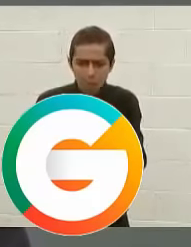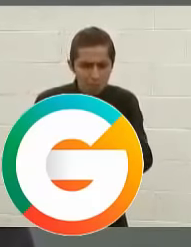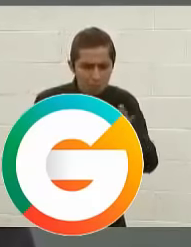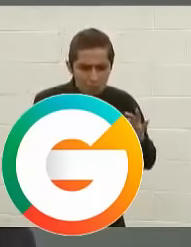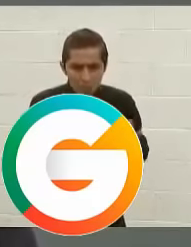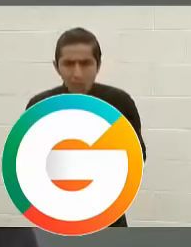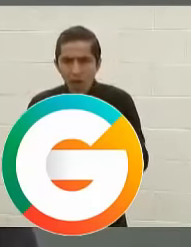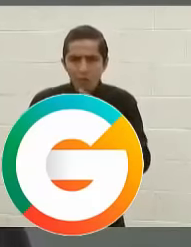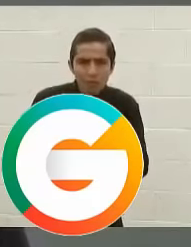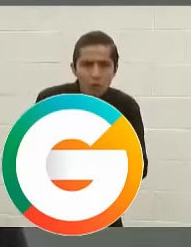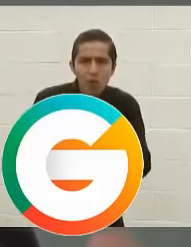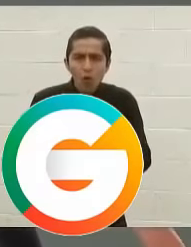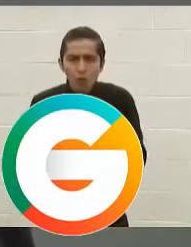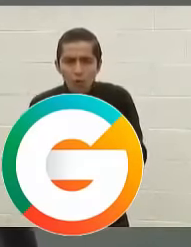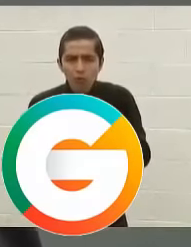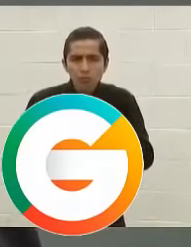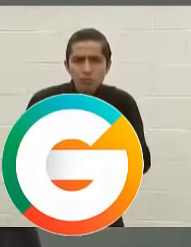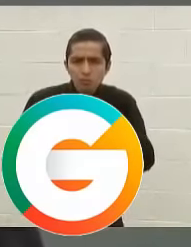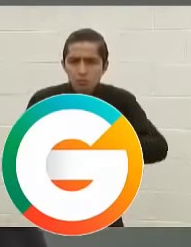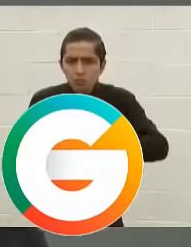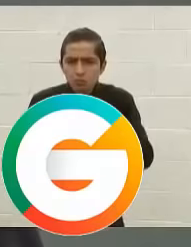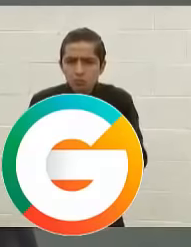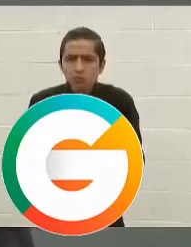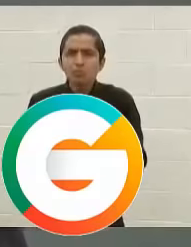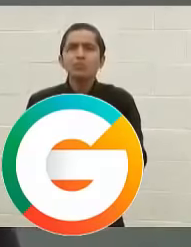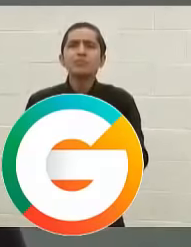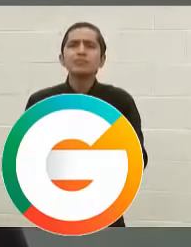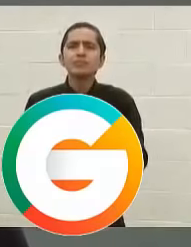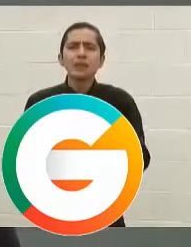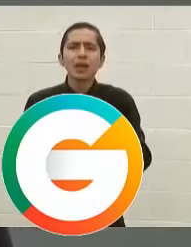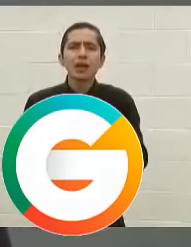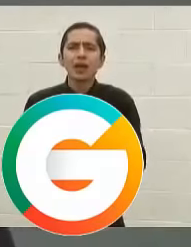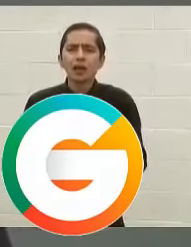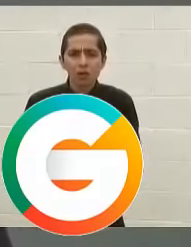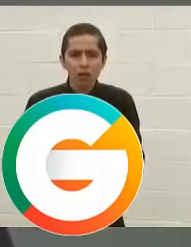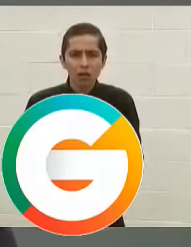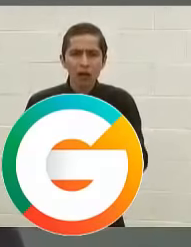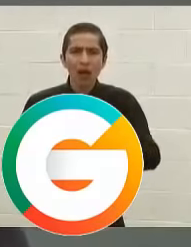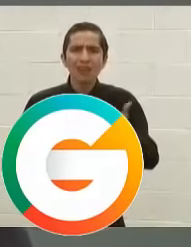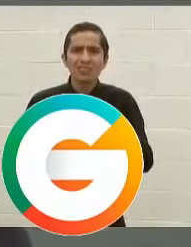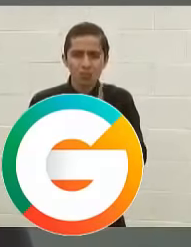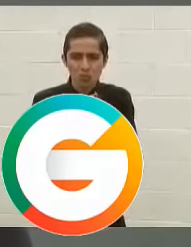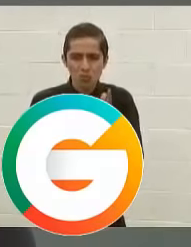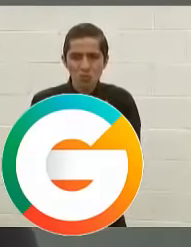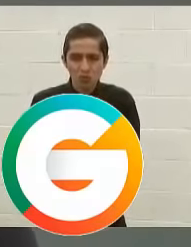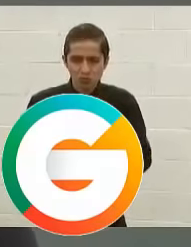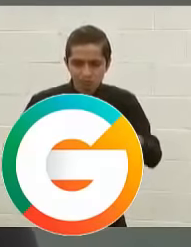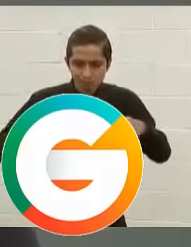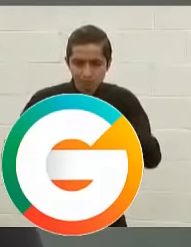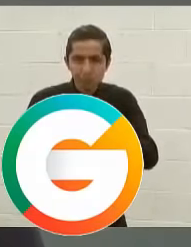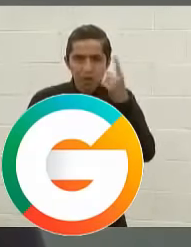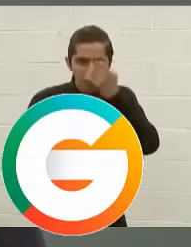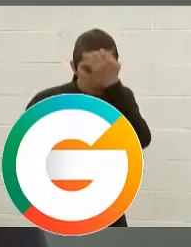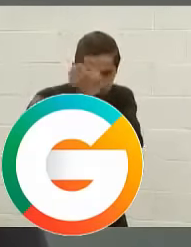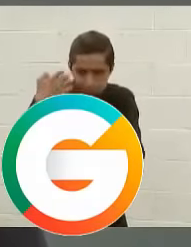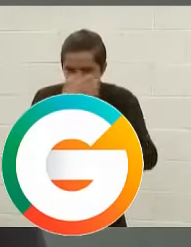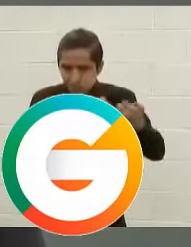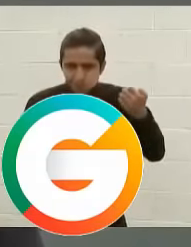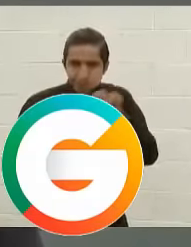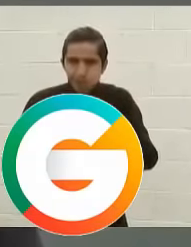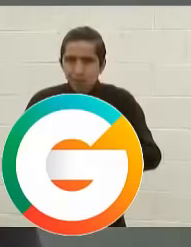una gran colaboración, y de inmediato se instala un grupo para el análisis de